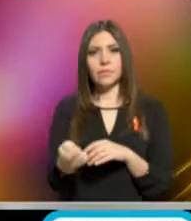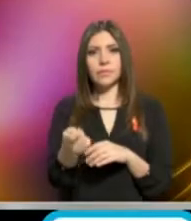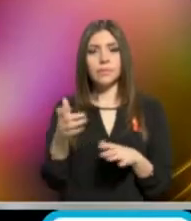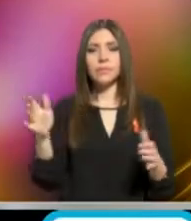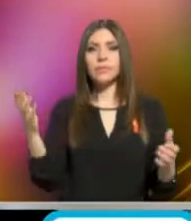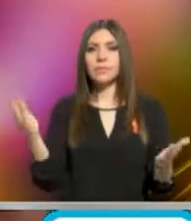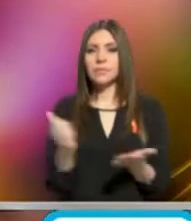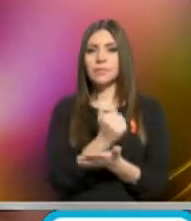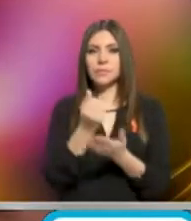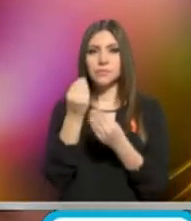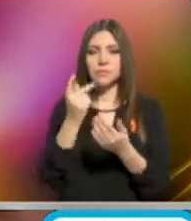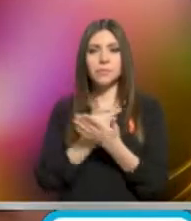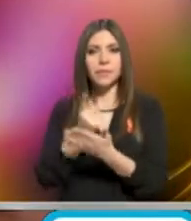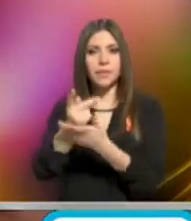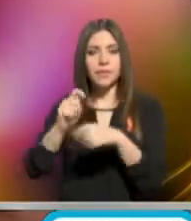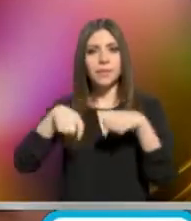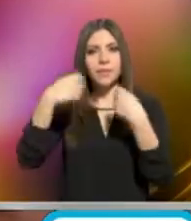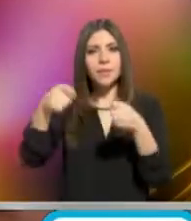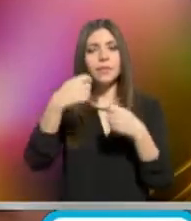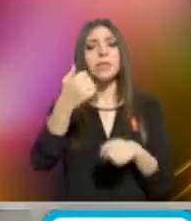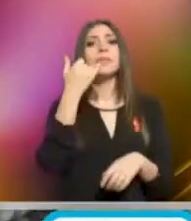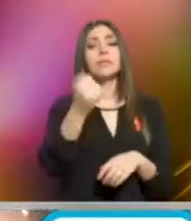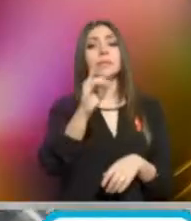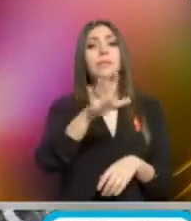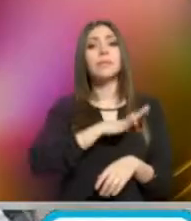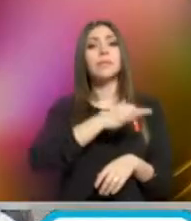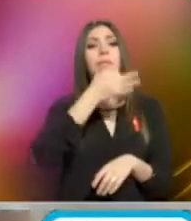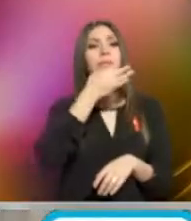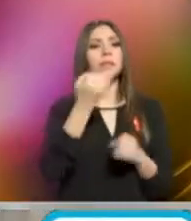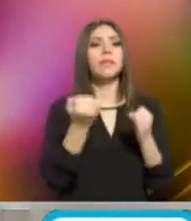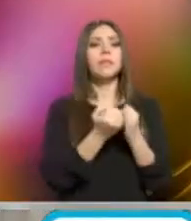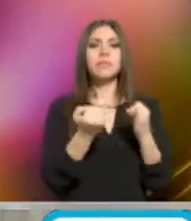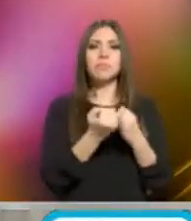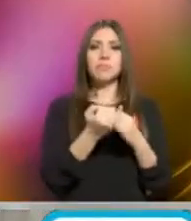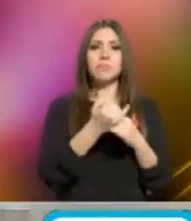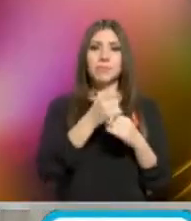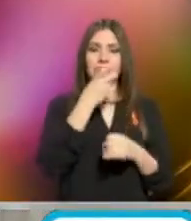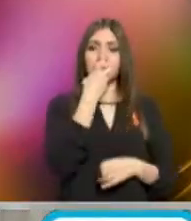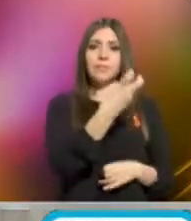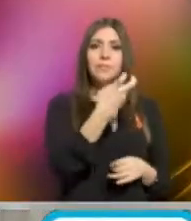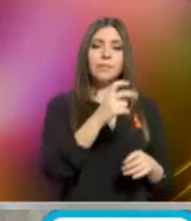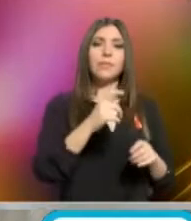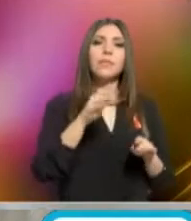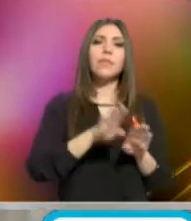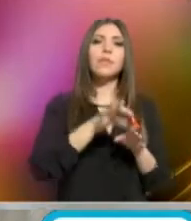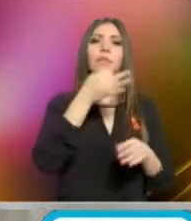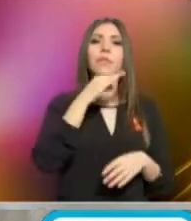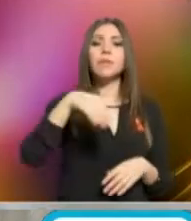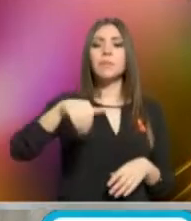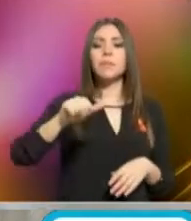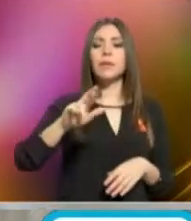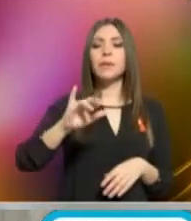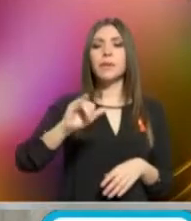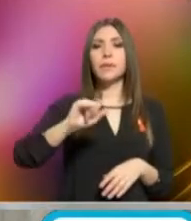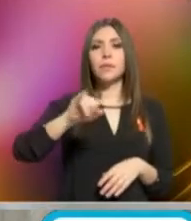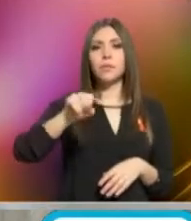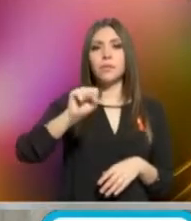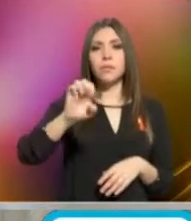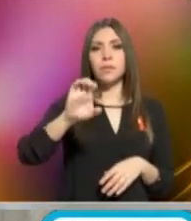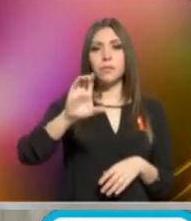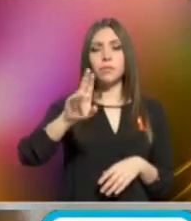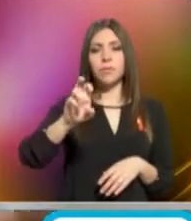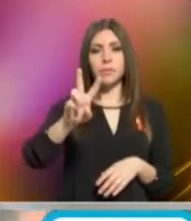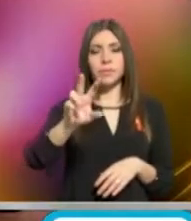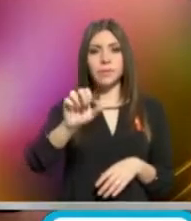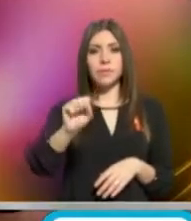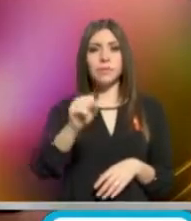al mundo, mostrándose en todo tipo de festivales, ha ganado también en todo tipo de festivales. María José Cuevas presentó,